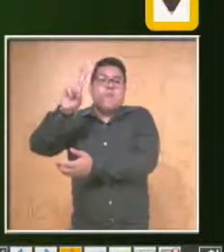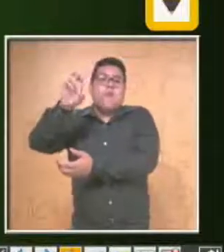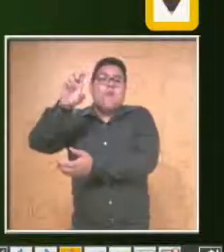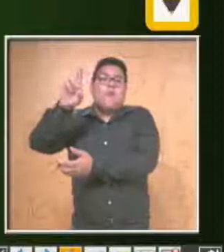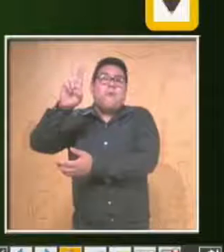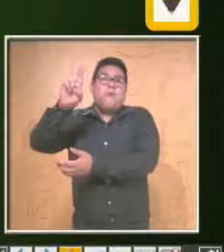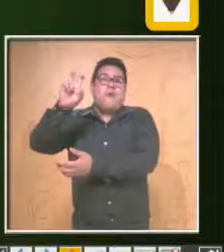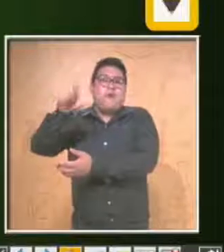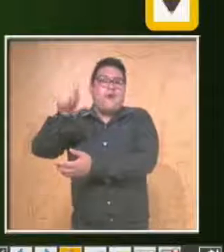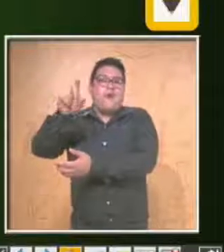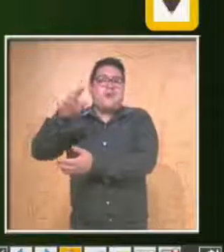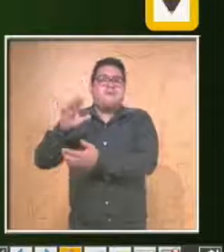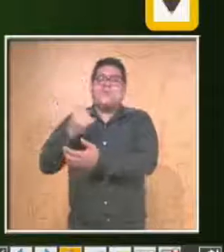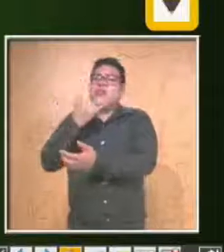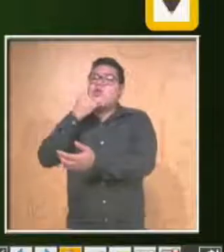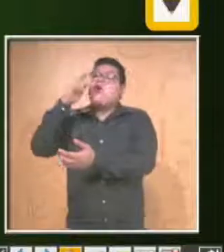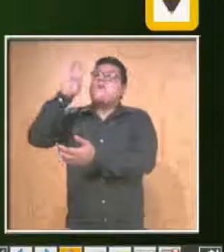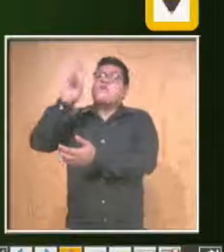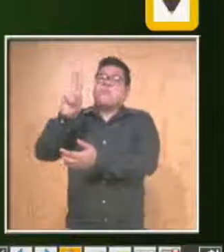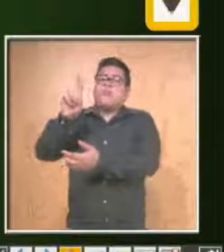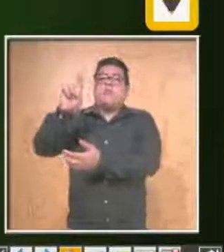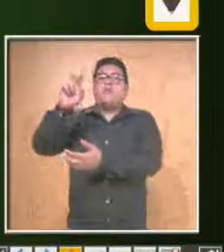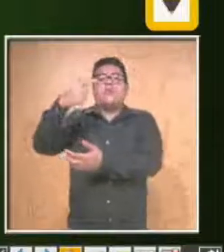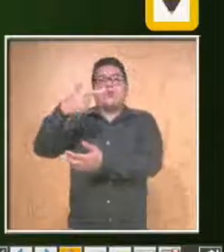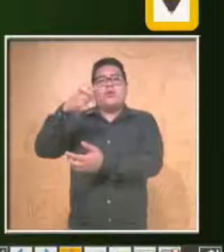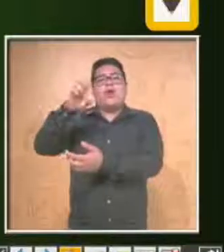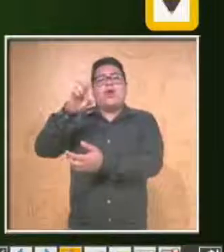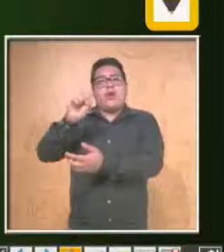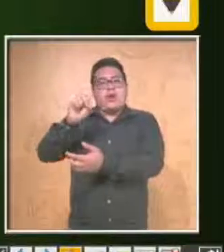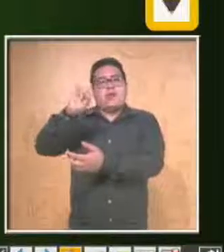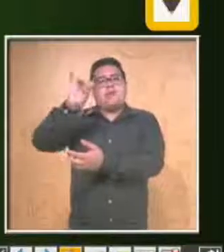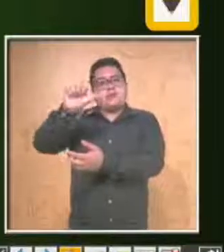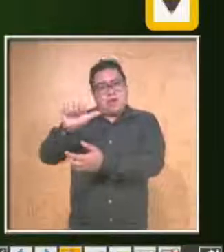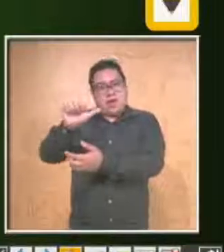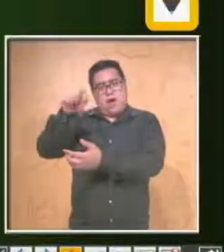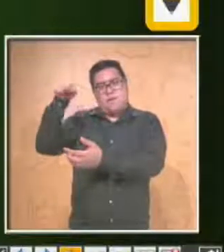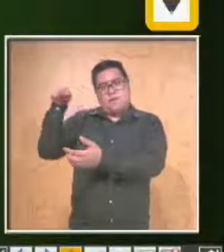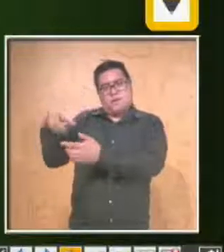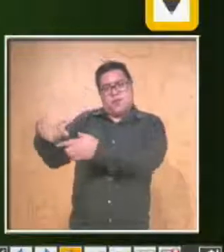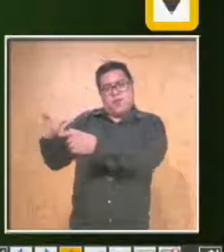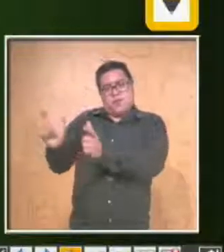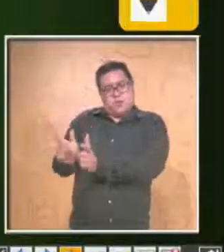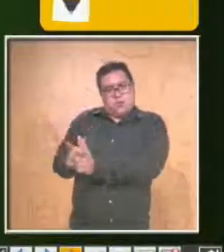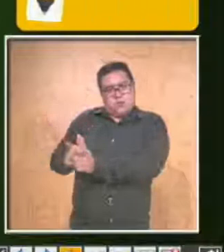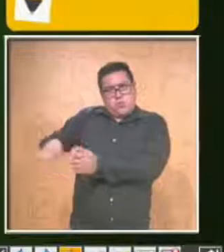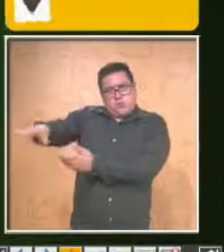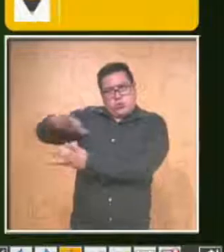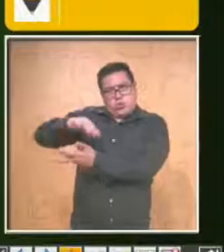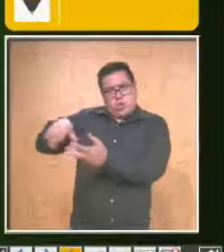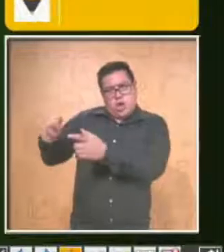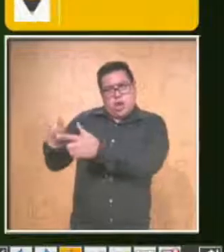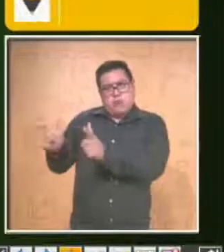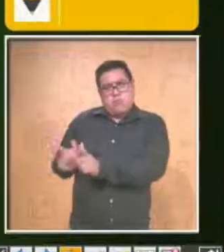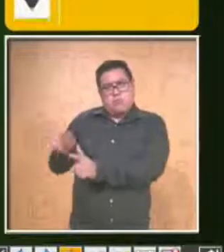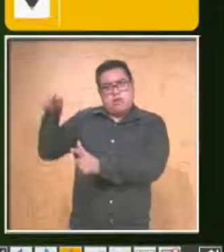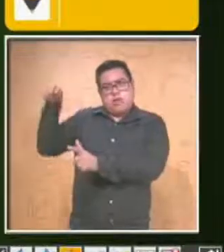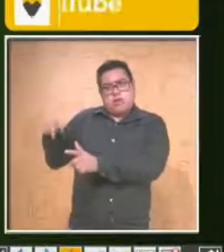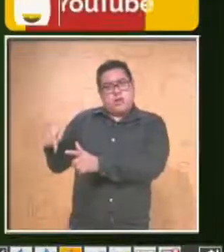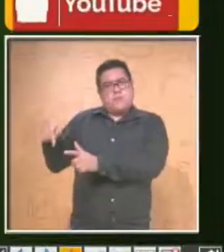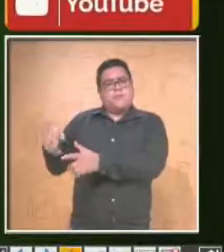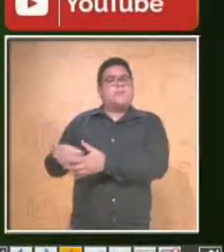usar a lo largo de todo este programa. La burguesía como una clase social que surge precisamente